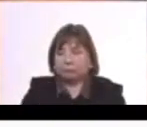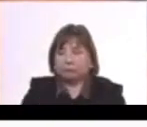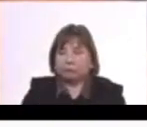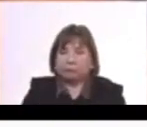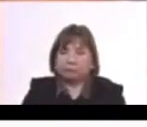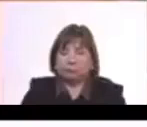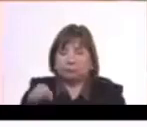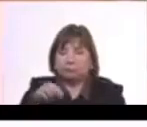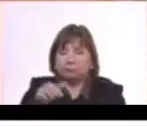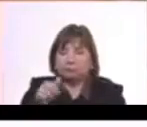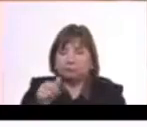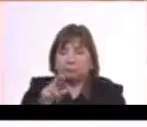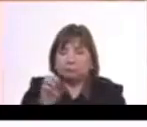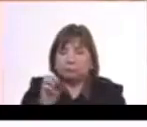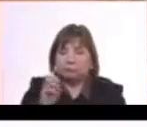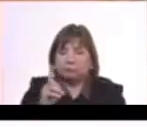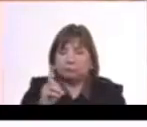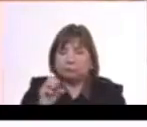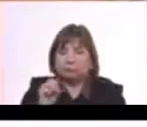Paredes Castro.